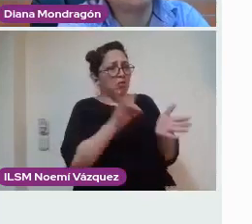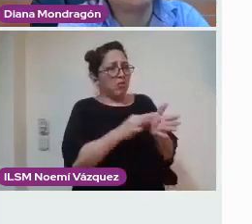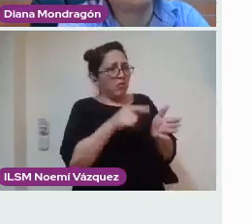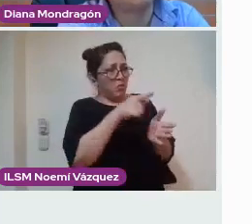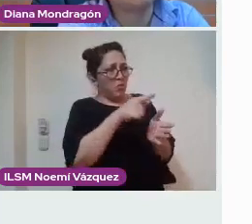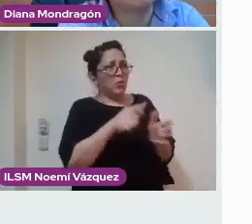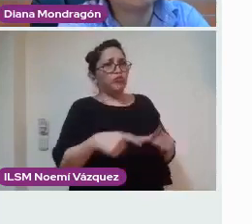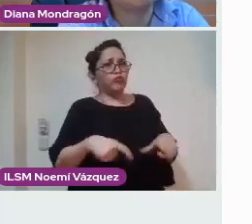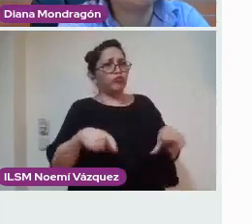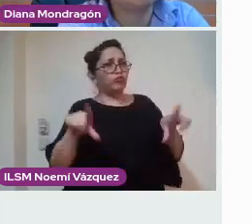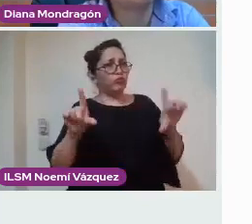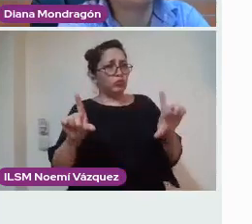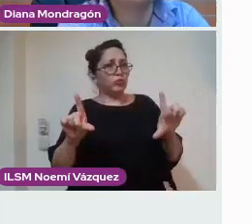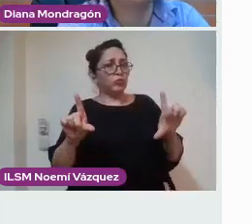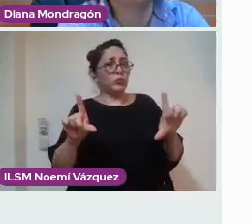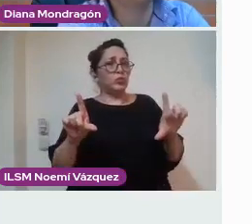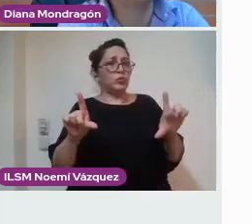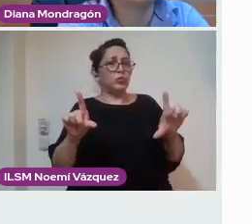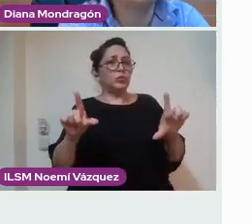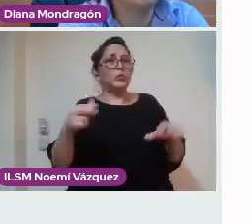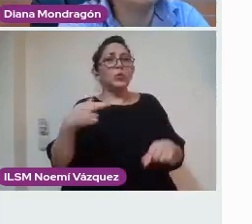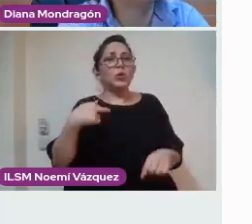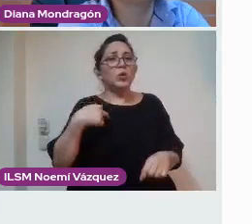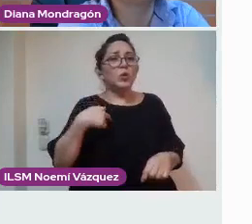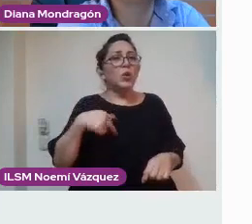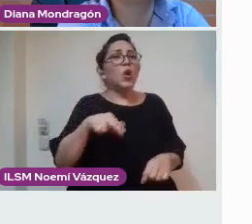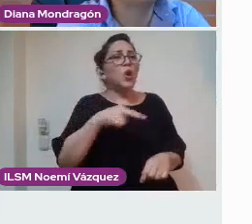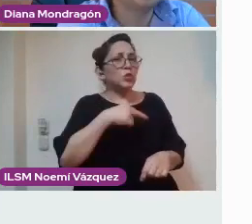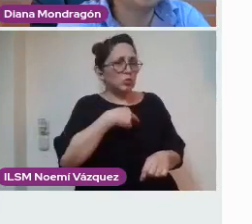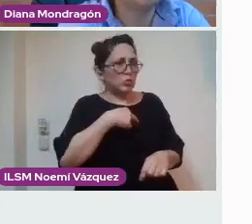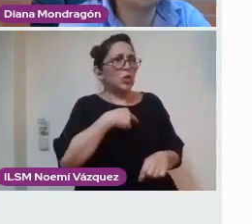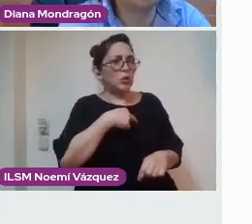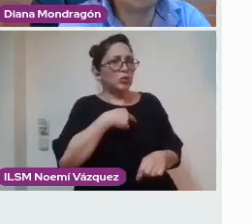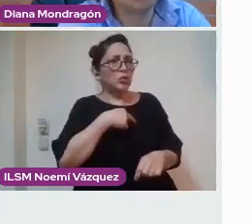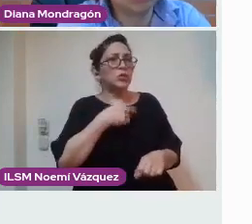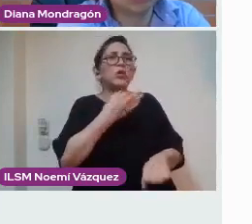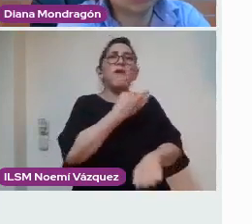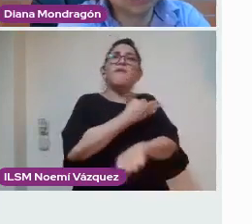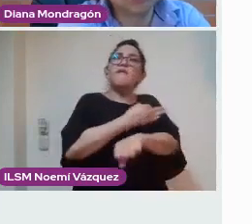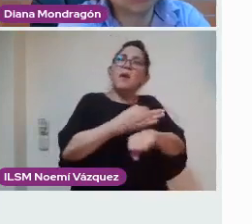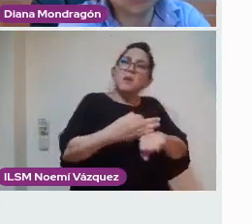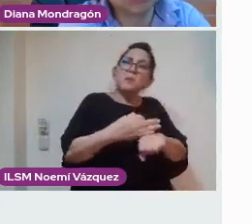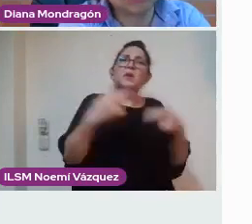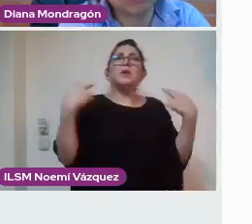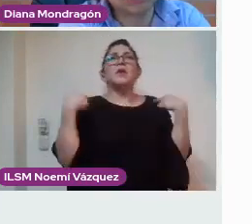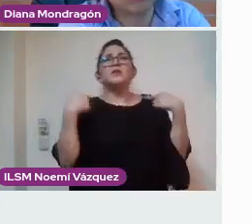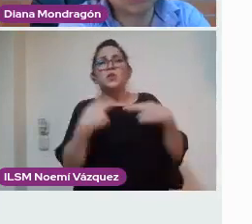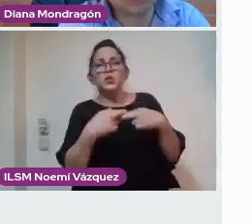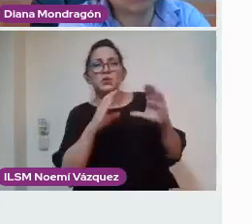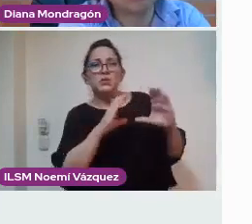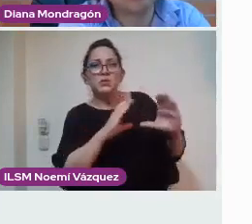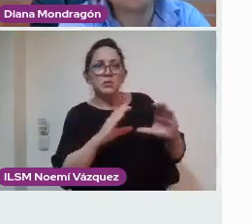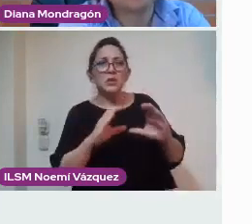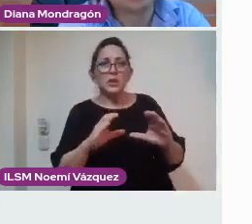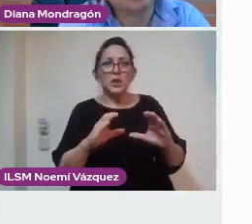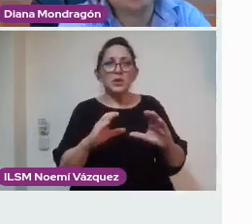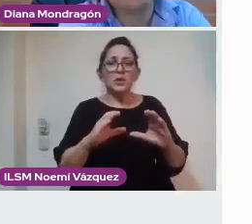donde nosotros como cuidadores, como familias, como docentes, tenemos que tener